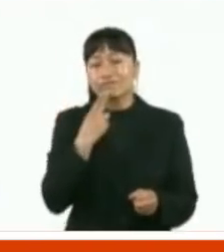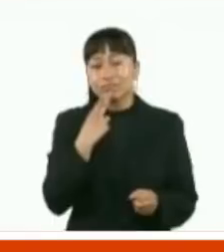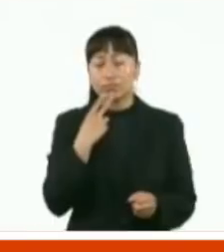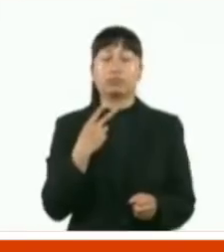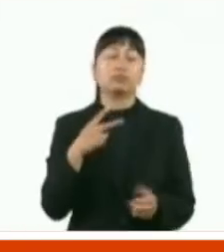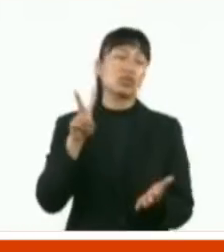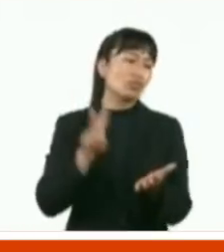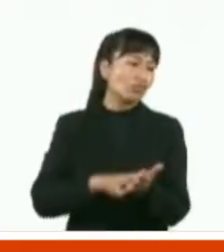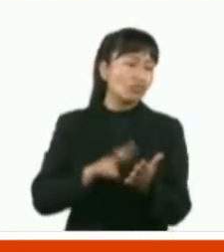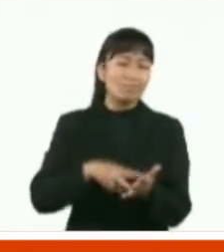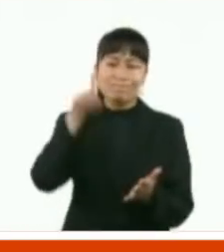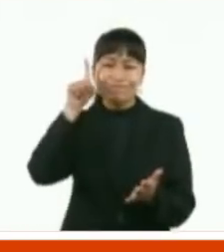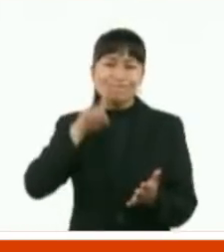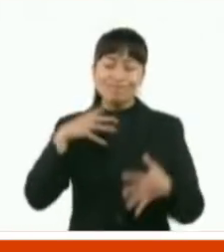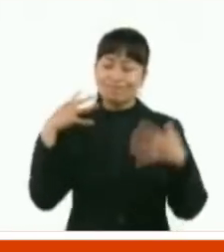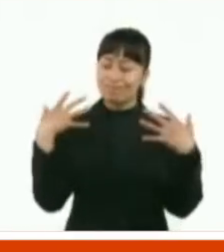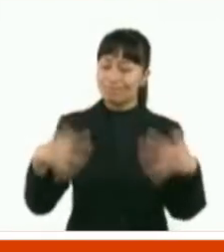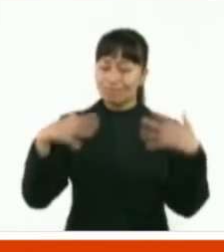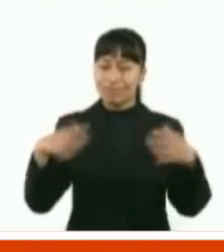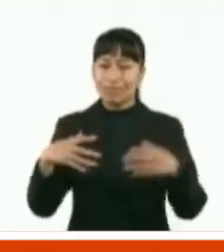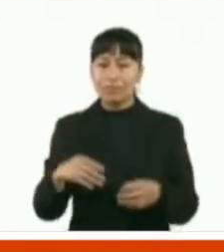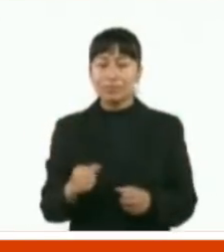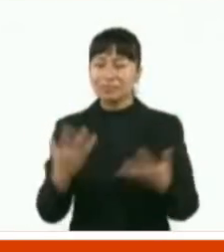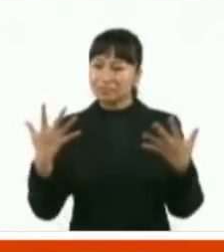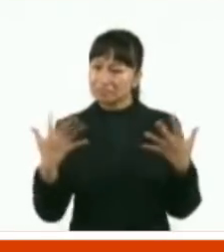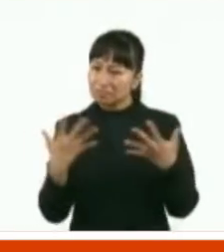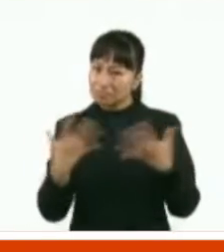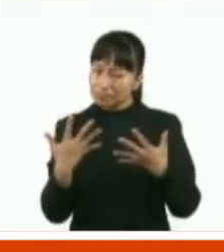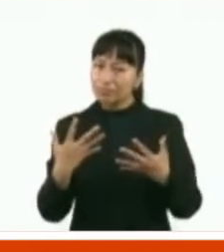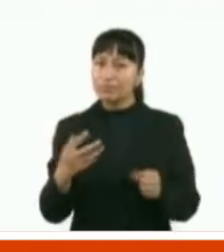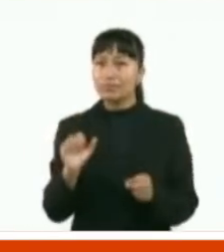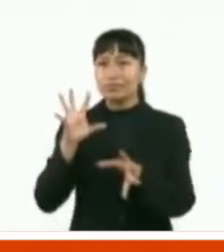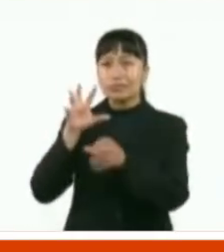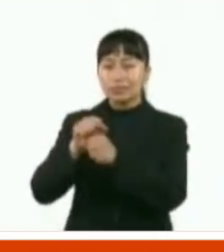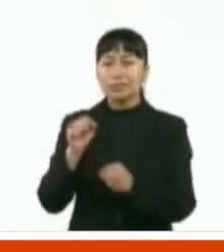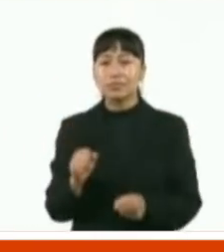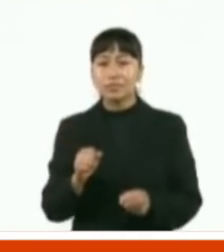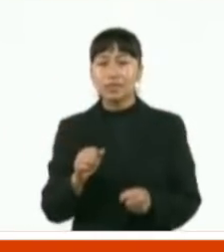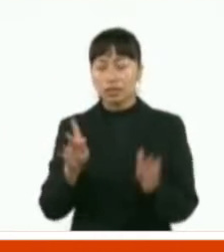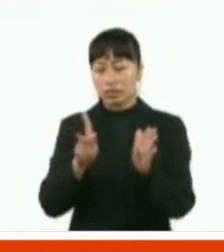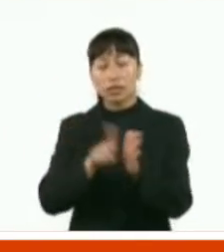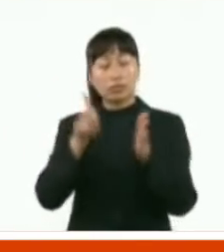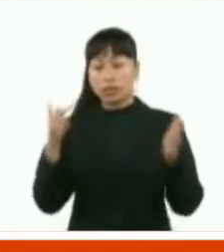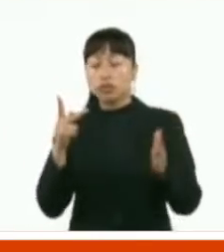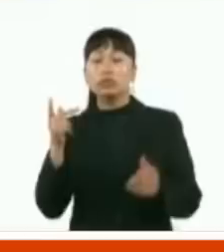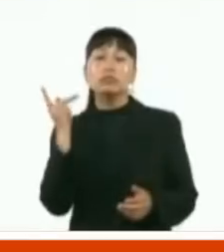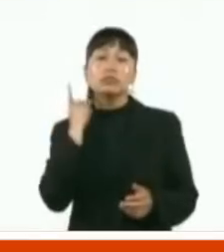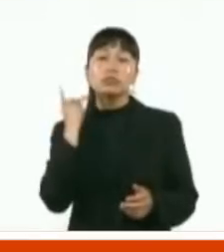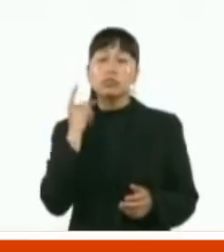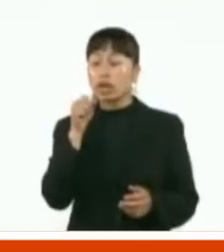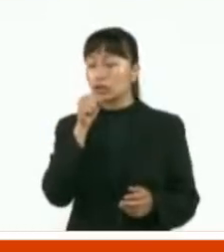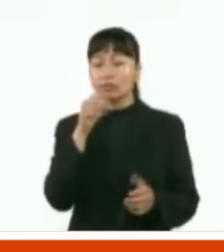valor de mujeres como ellas de atreverse a incursionar en el periodismo político a sabiendas de que serían